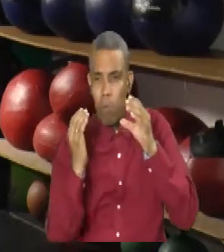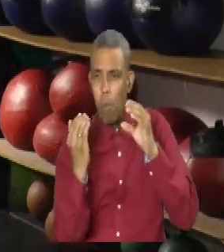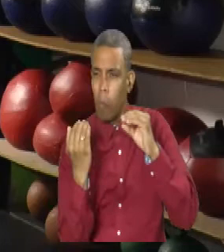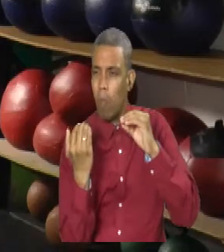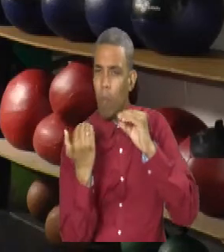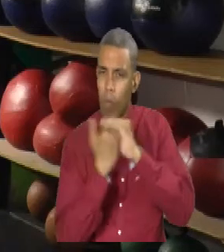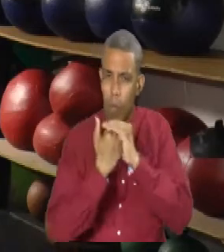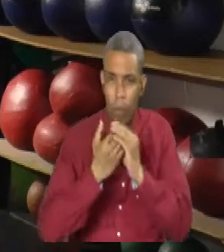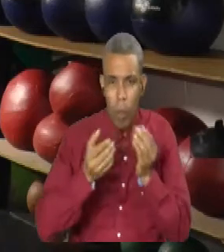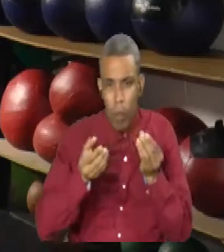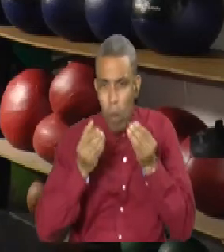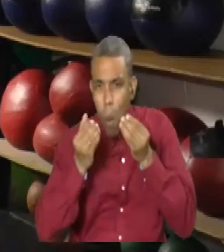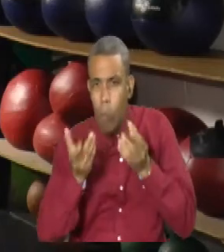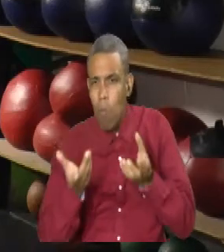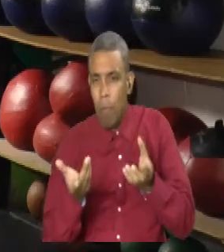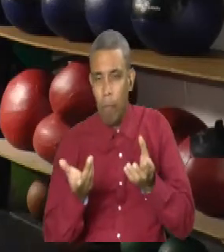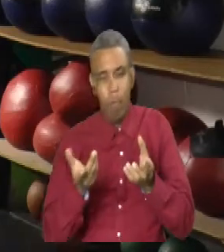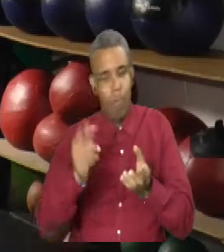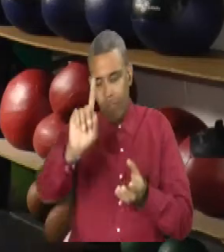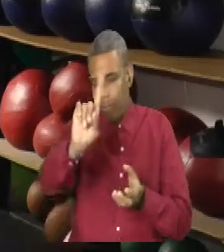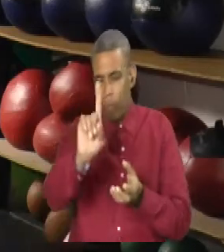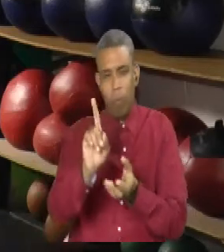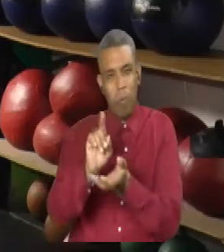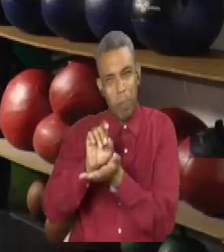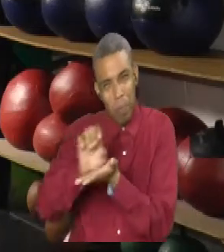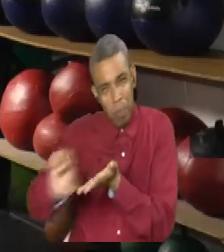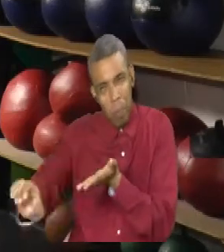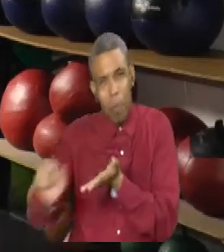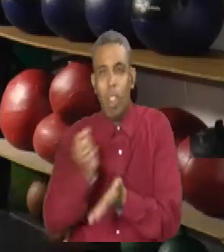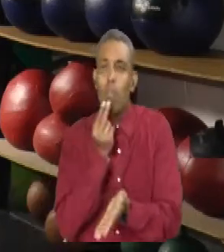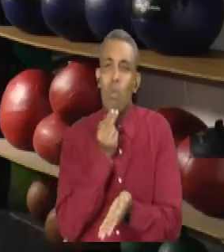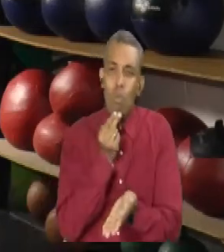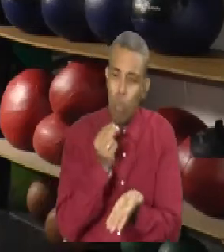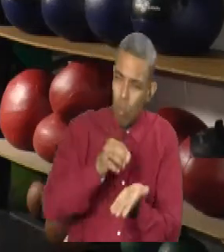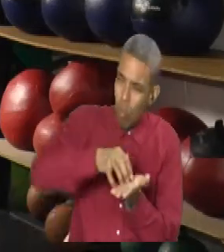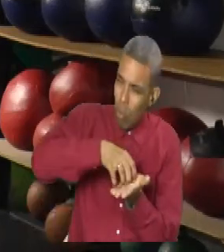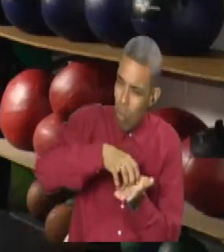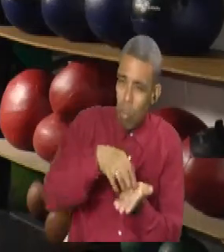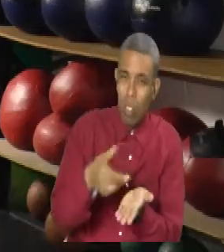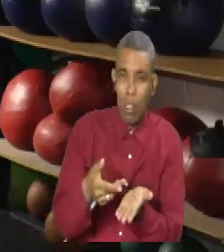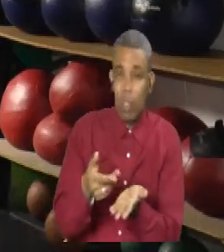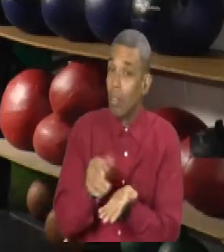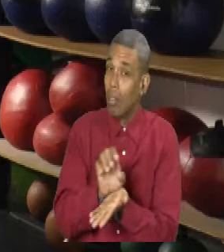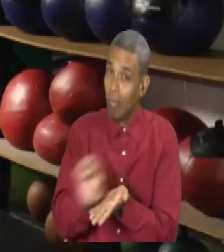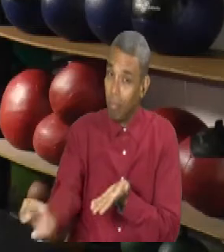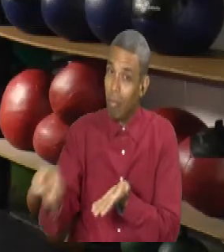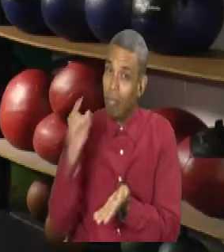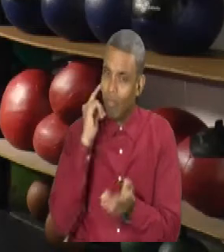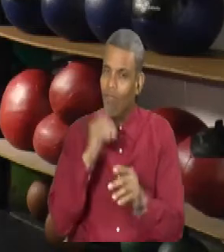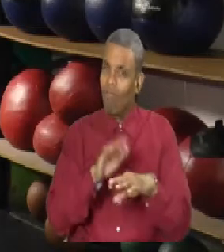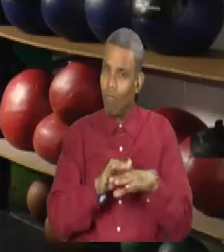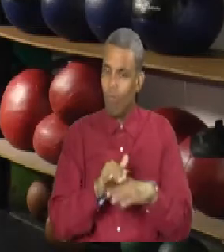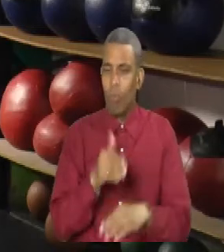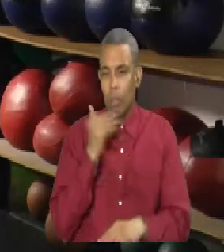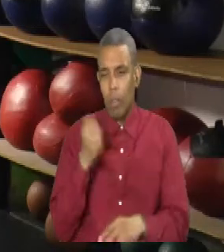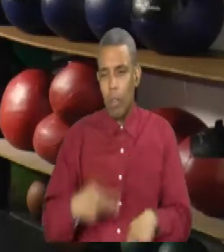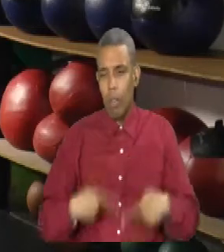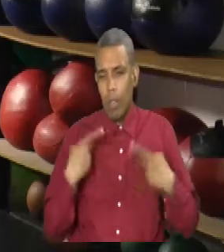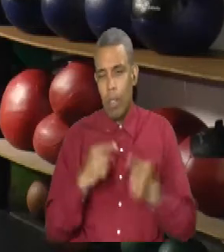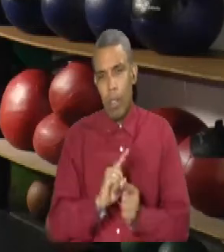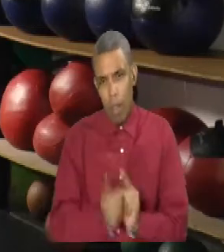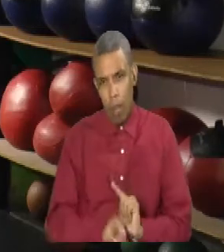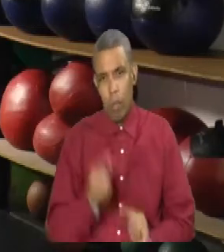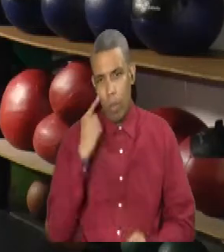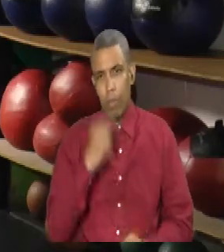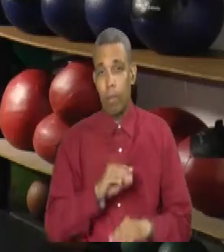noche, la gaseosa, los dulces, son cosas que no les van a ser viables para su cambio. Entonces los invito a